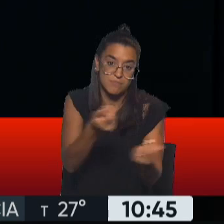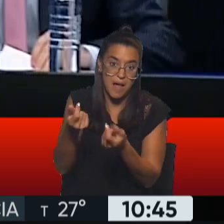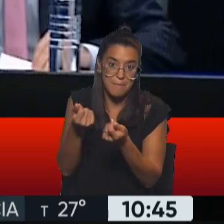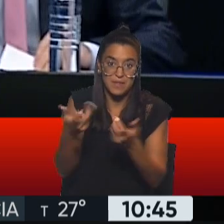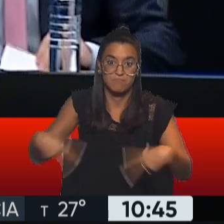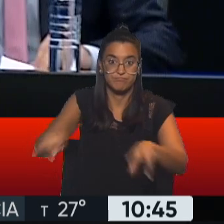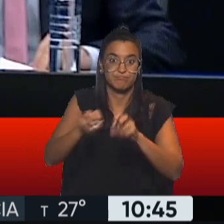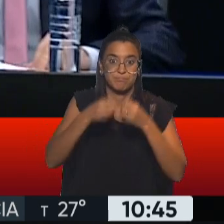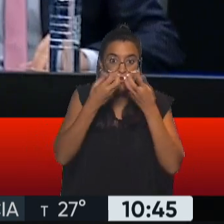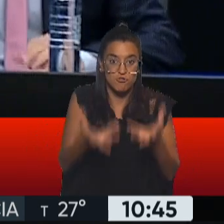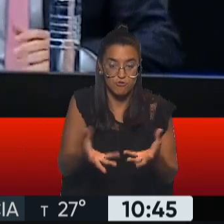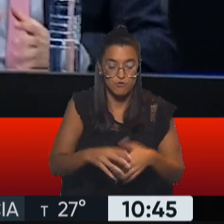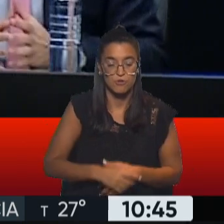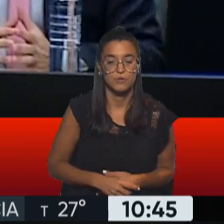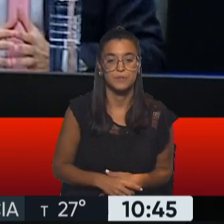público.